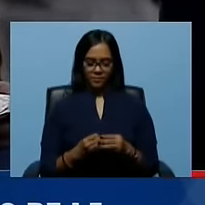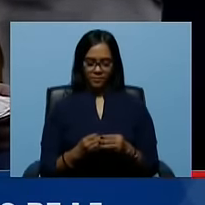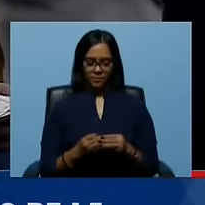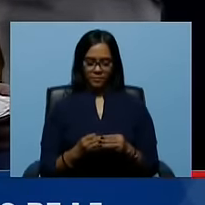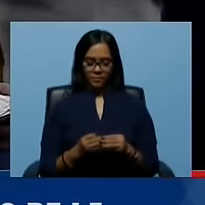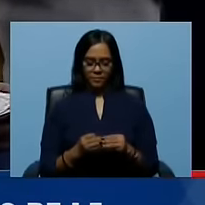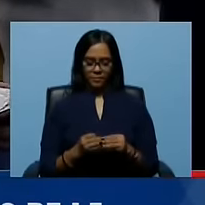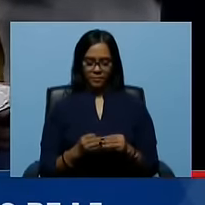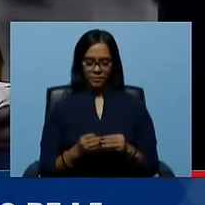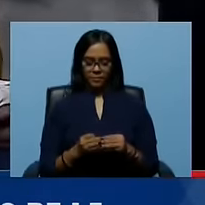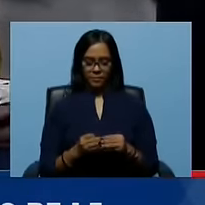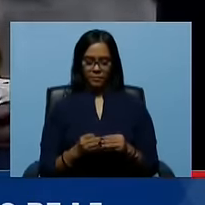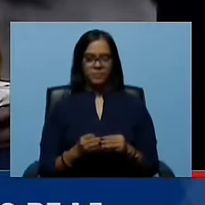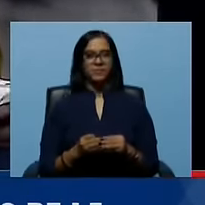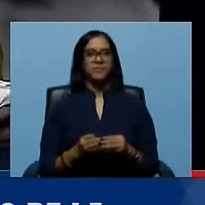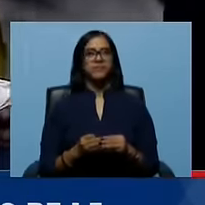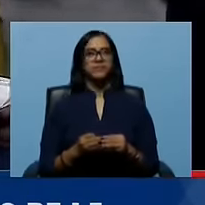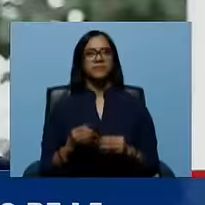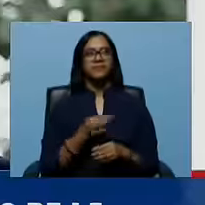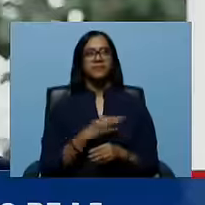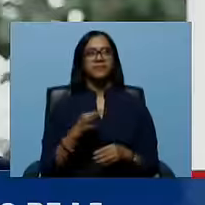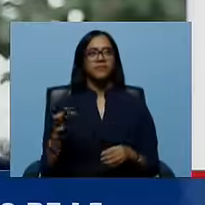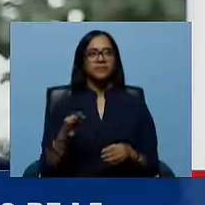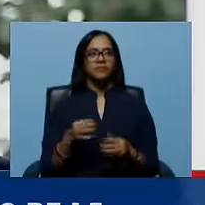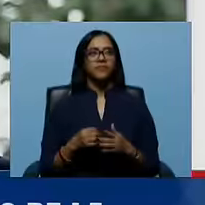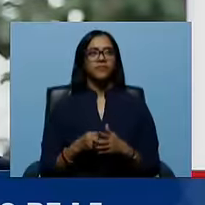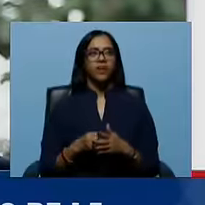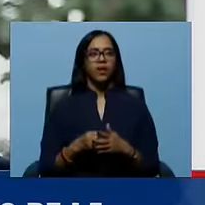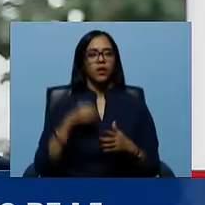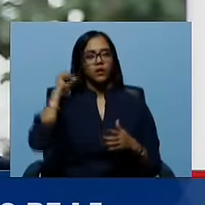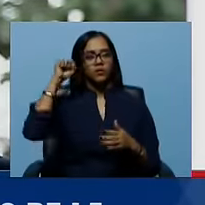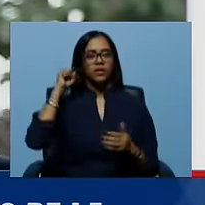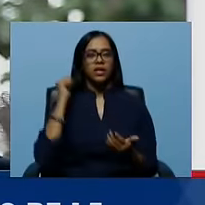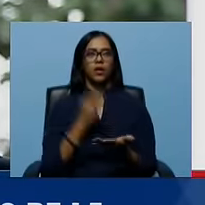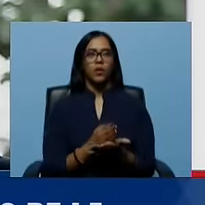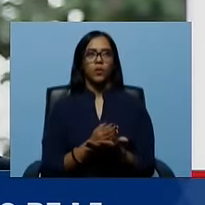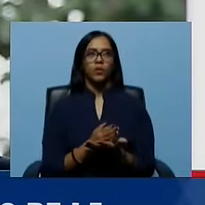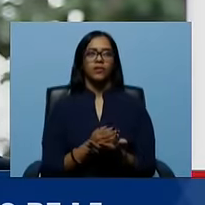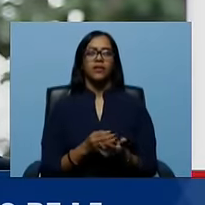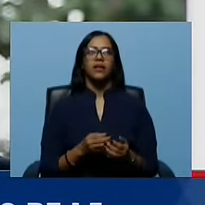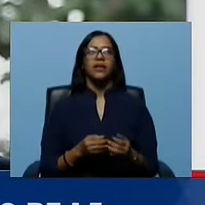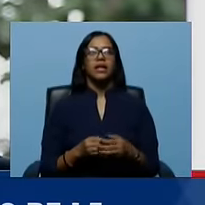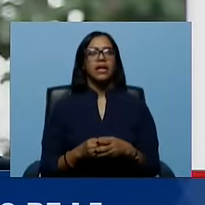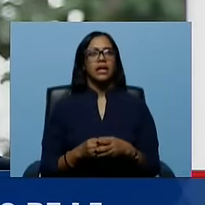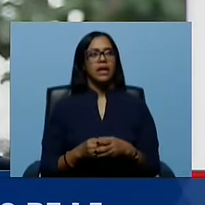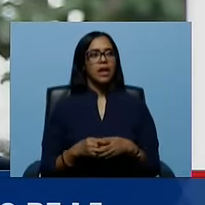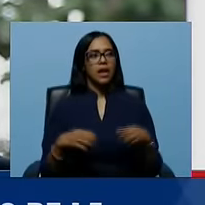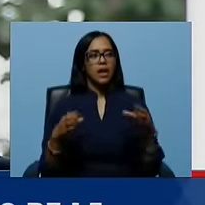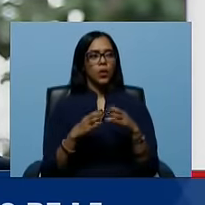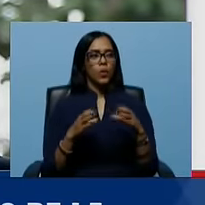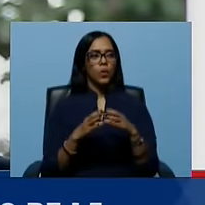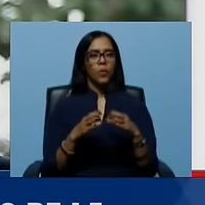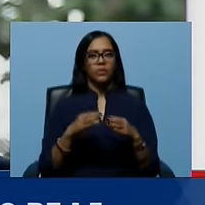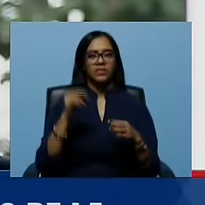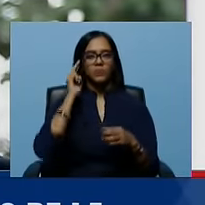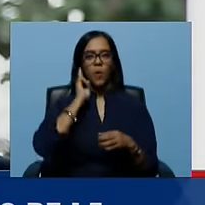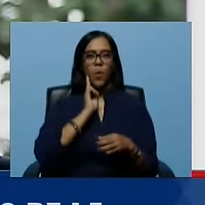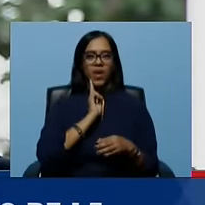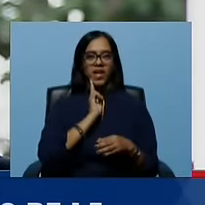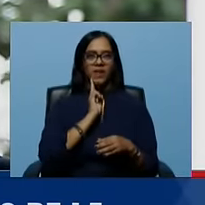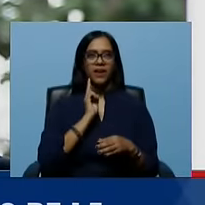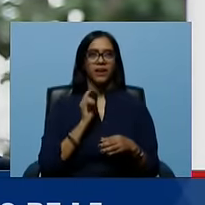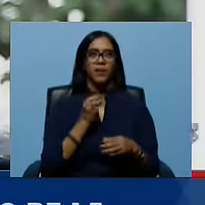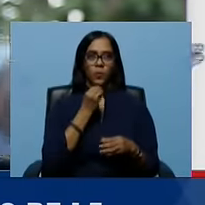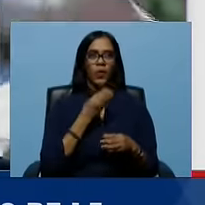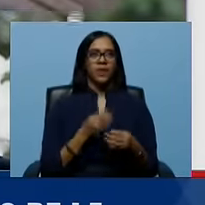Correcto. Los cineclub, la orquesta Simón Bolívar,